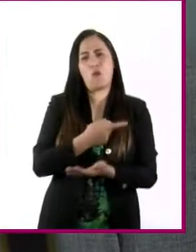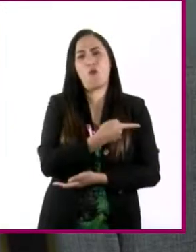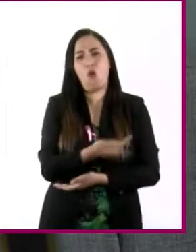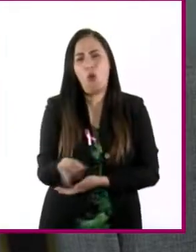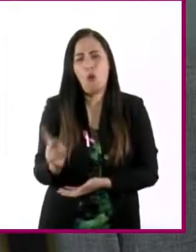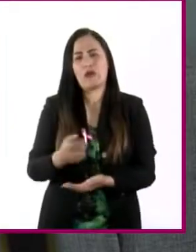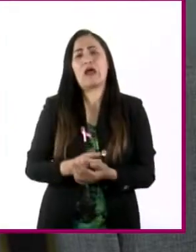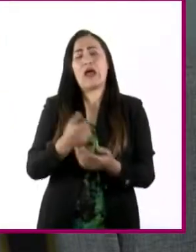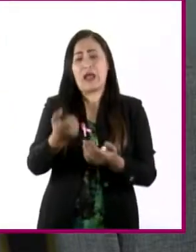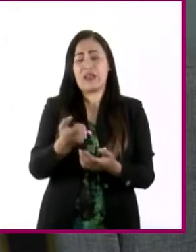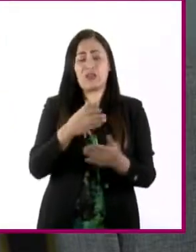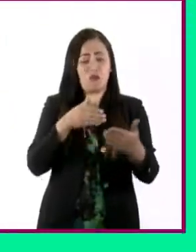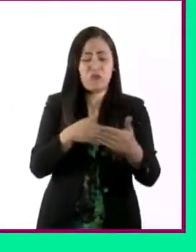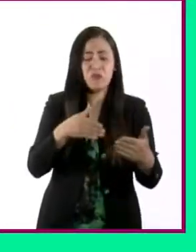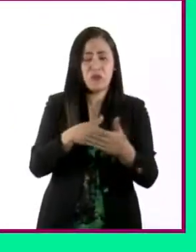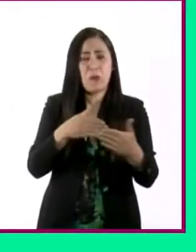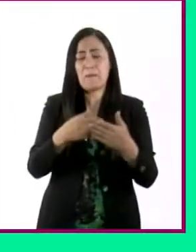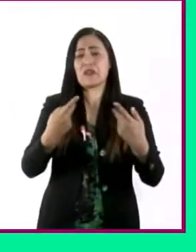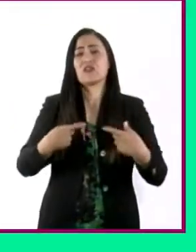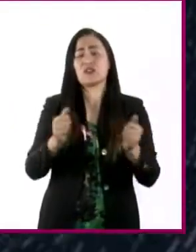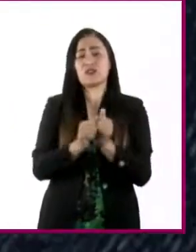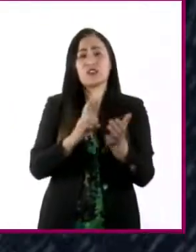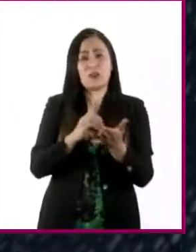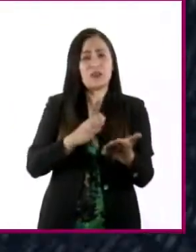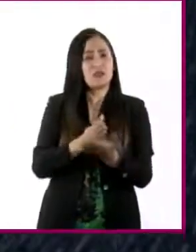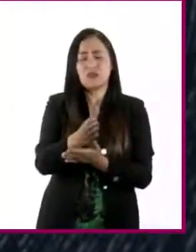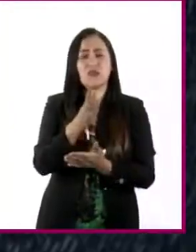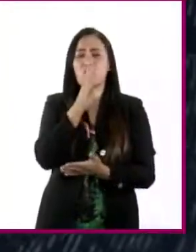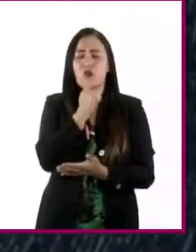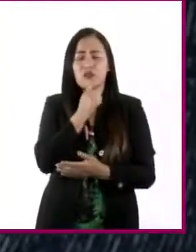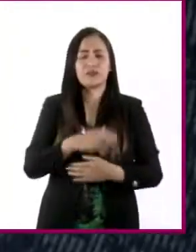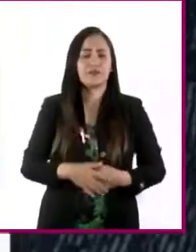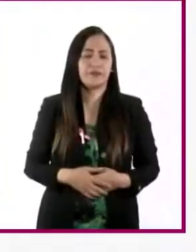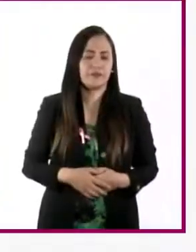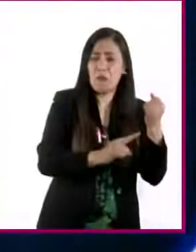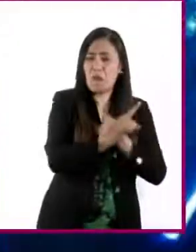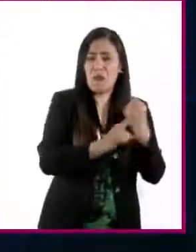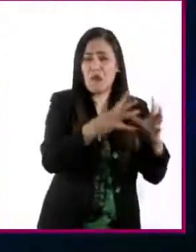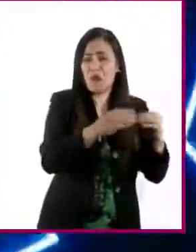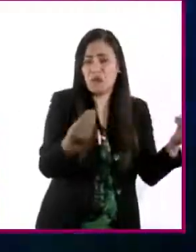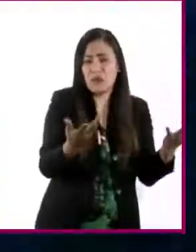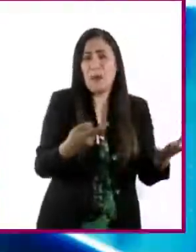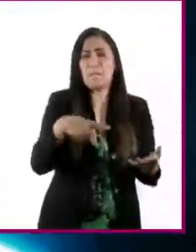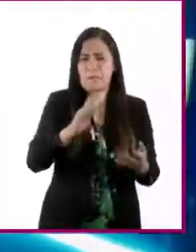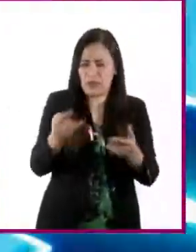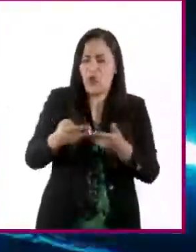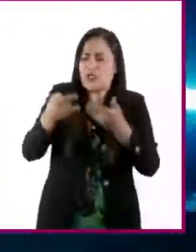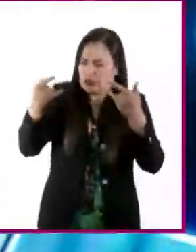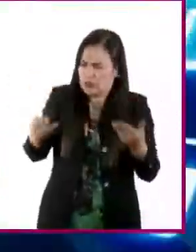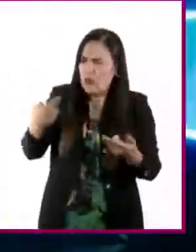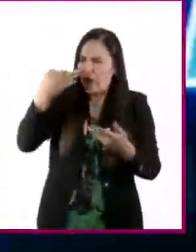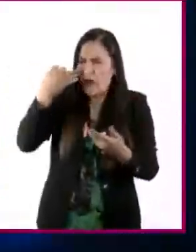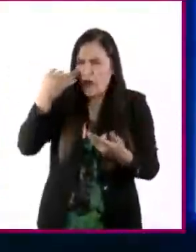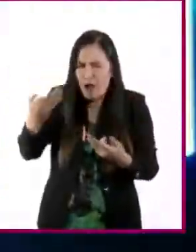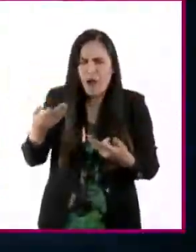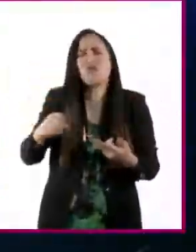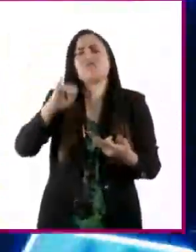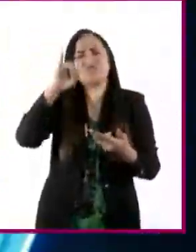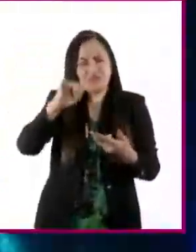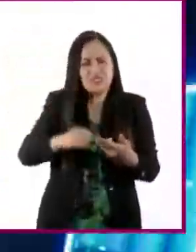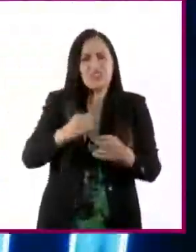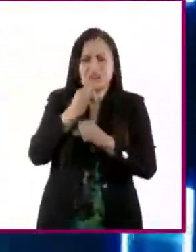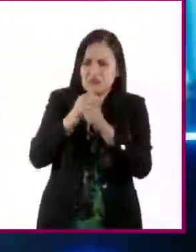¡Qué gran tema! ¿Cuántas herramientas existen para las personas con discapacidad? Me alegra, porque esto hace que la inclusión sea